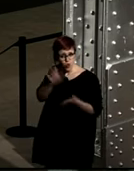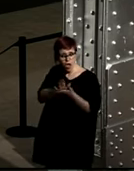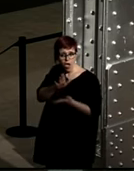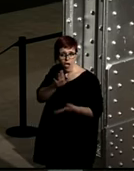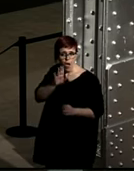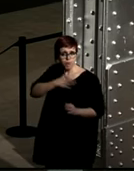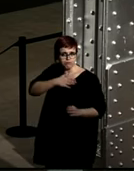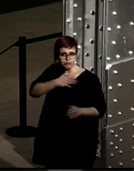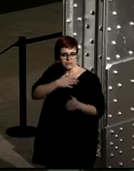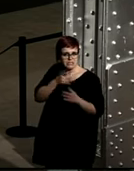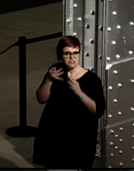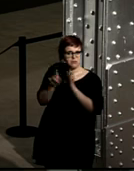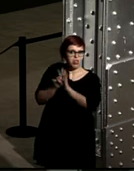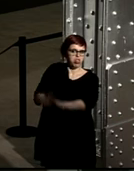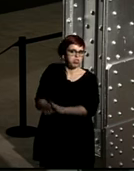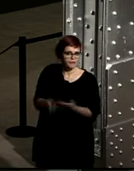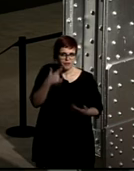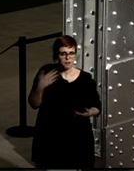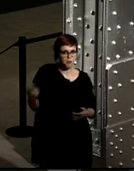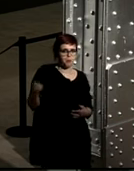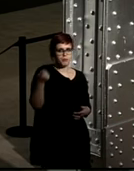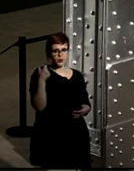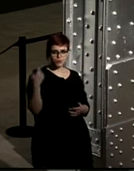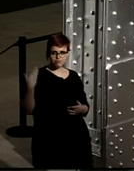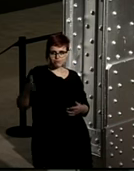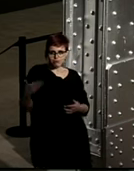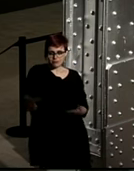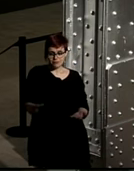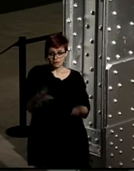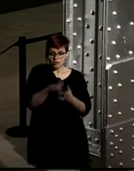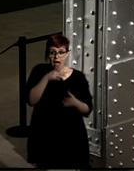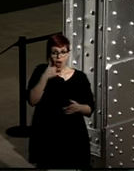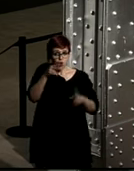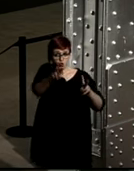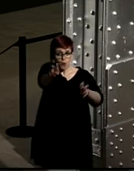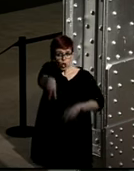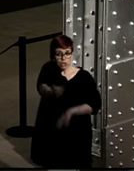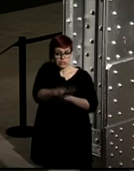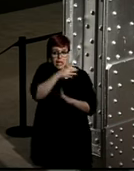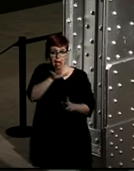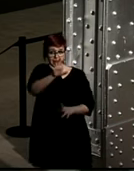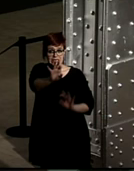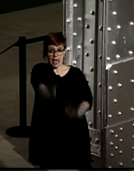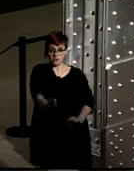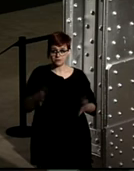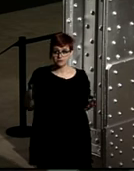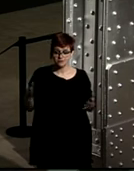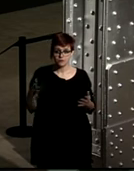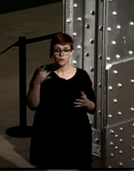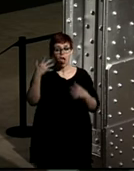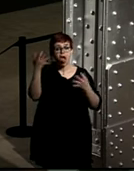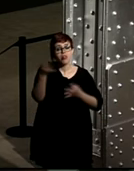con sus creadores. No somos ninguna novedad. La historia de este país es esa, ¿no? Cuando